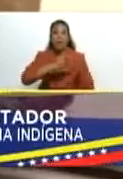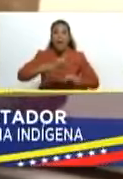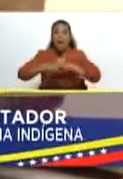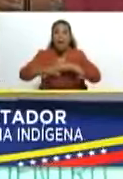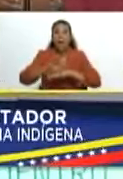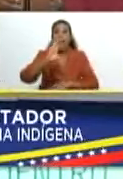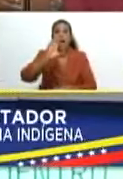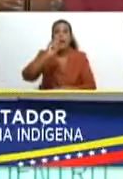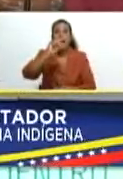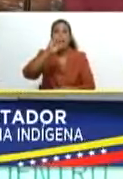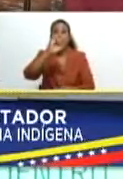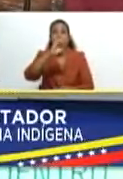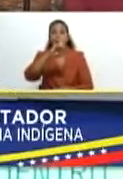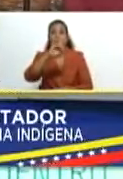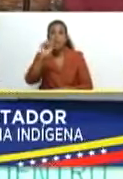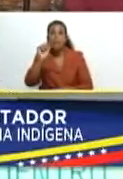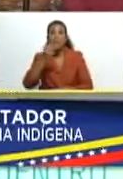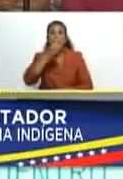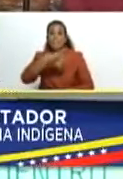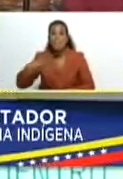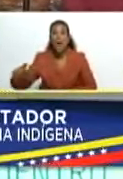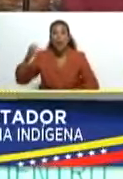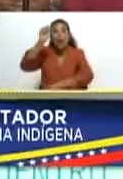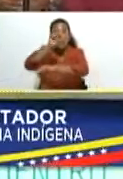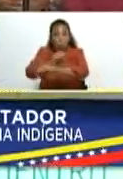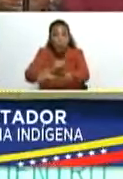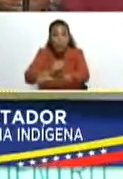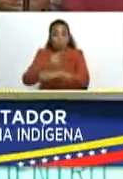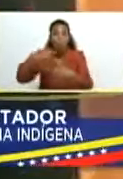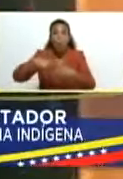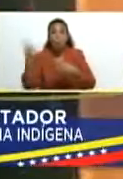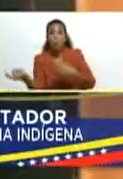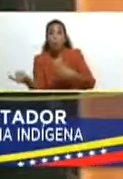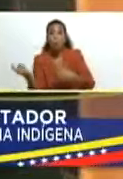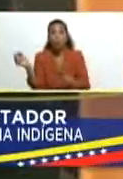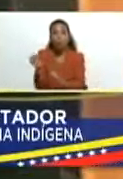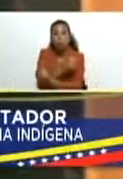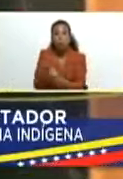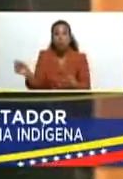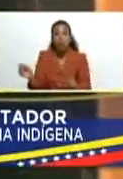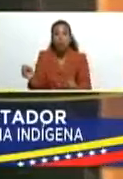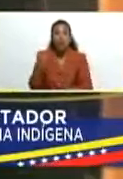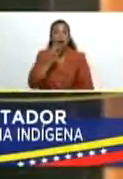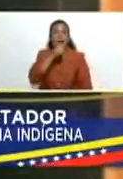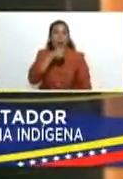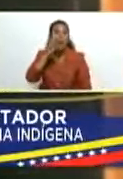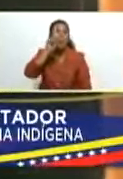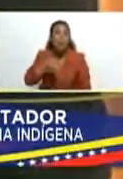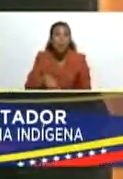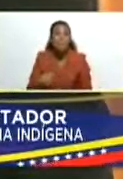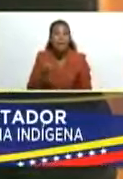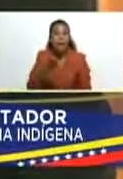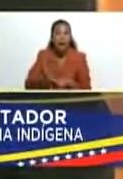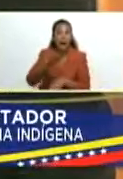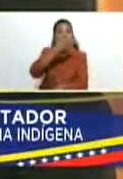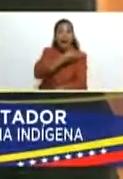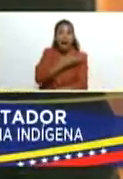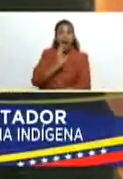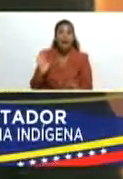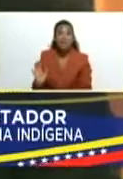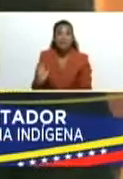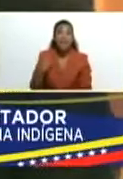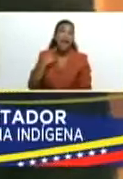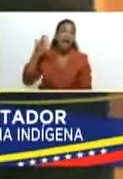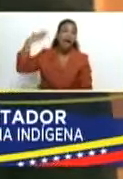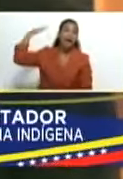Trata justamente de los blancos esclavizados o sobreexplotados, que fueron nuestros abuelos también. Muchos de nuestros